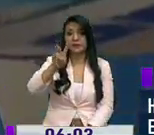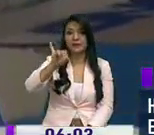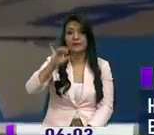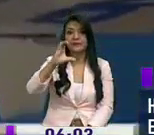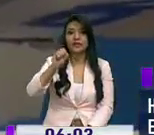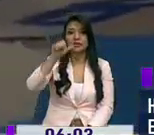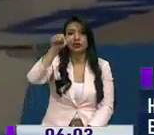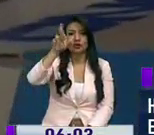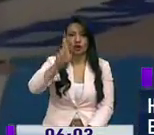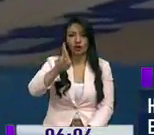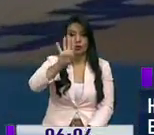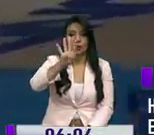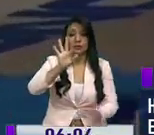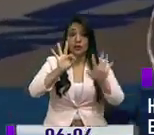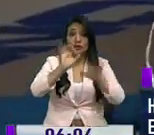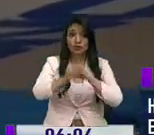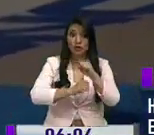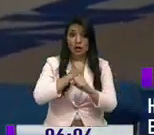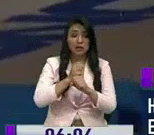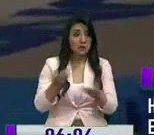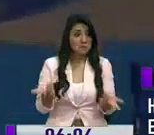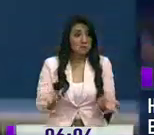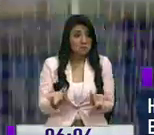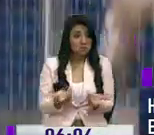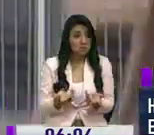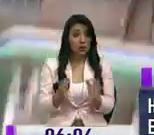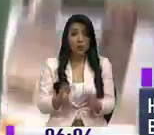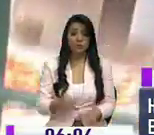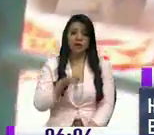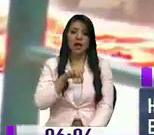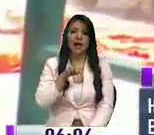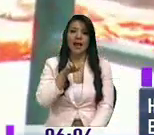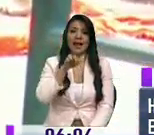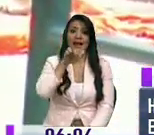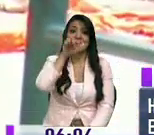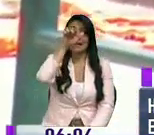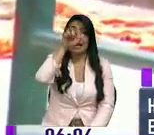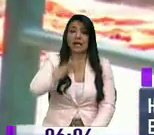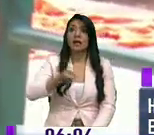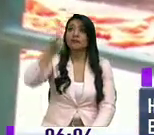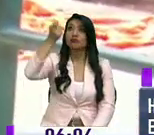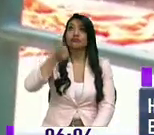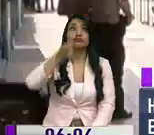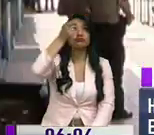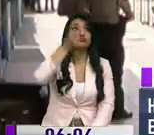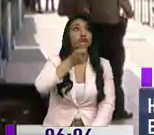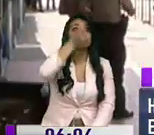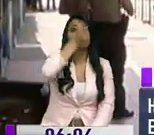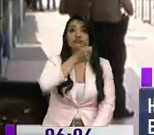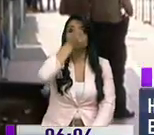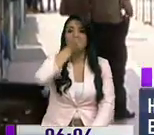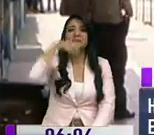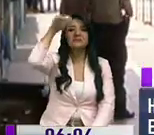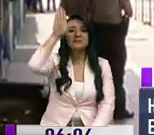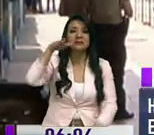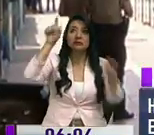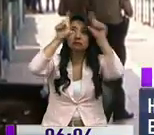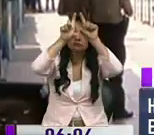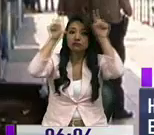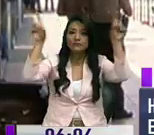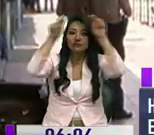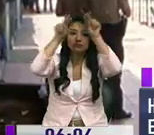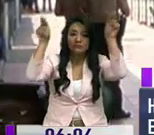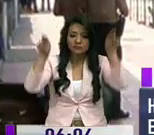de 48 años, estaba sobre una escalera pintando en los bajos del paso a desnivel, ubicado en las calles Quito